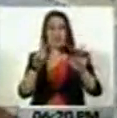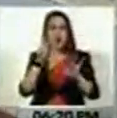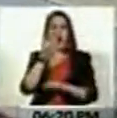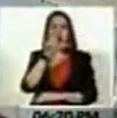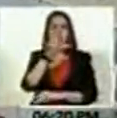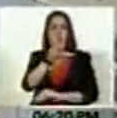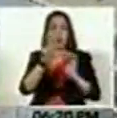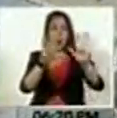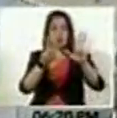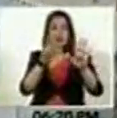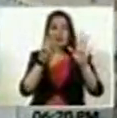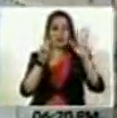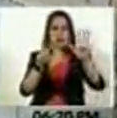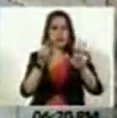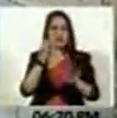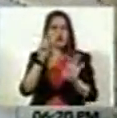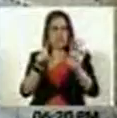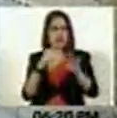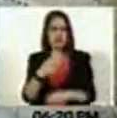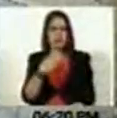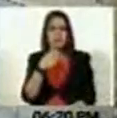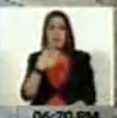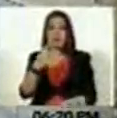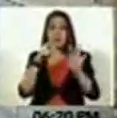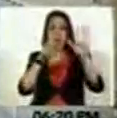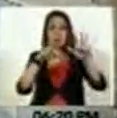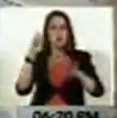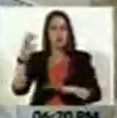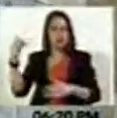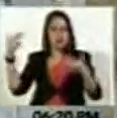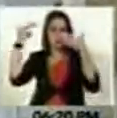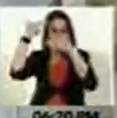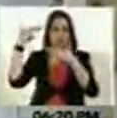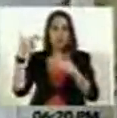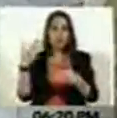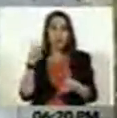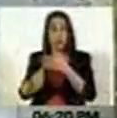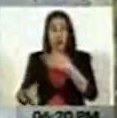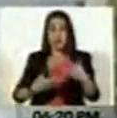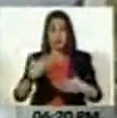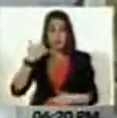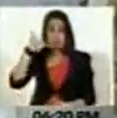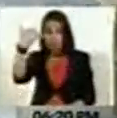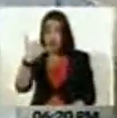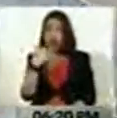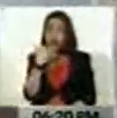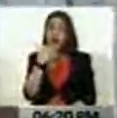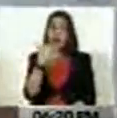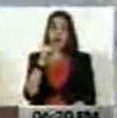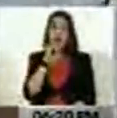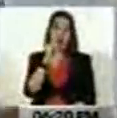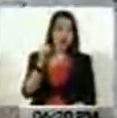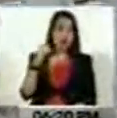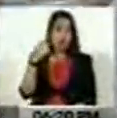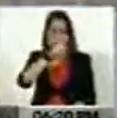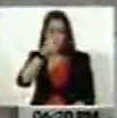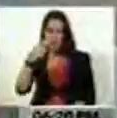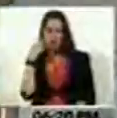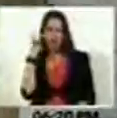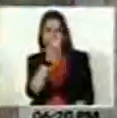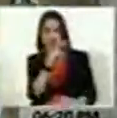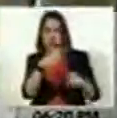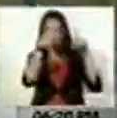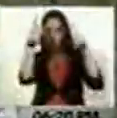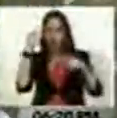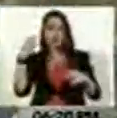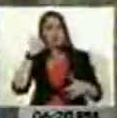732-83-37876. El 0800 secuestro, que es el teléfono que ustedes pueden llamar en caso que tengan alguna denuncia o hayan identificado alguna persona que esté cometiendo este